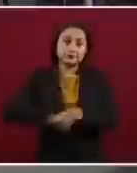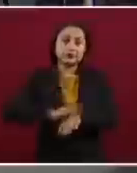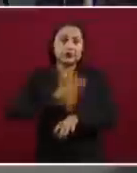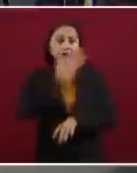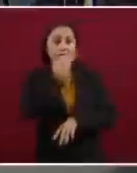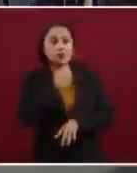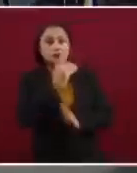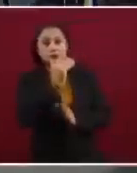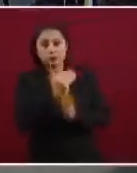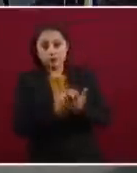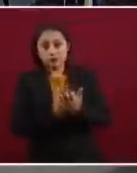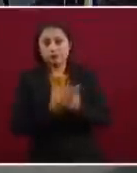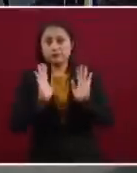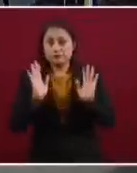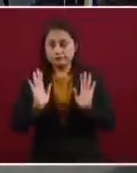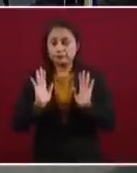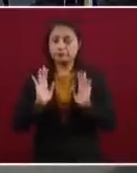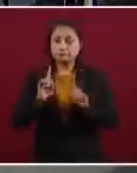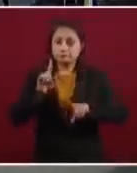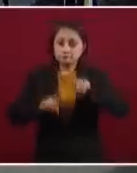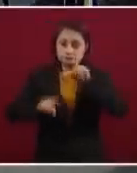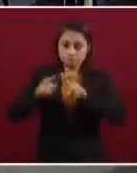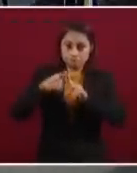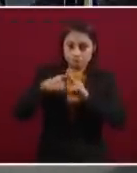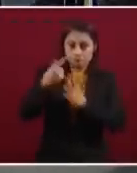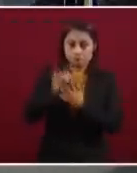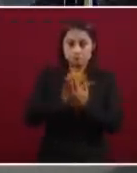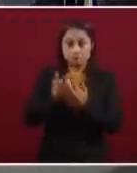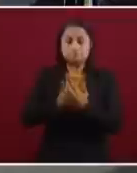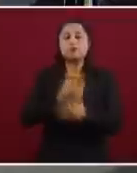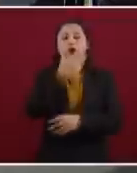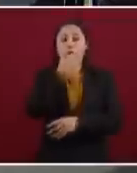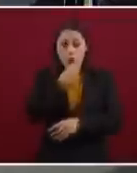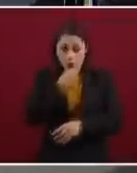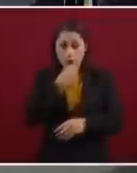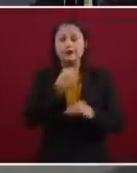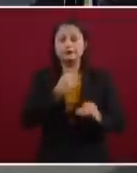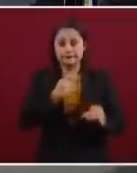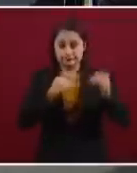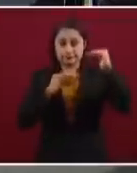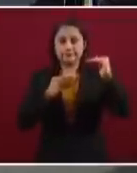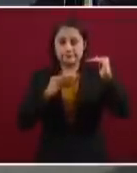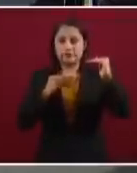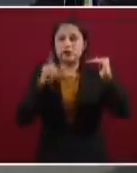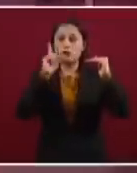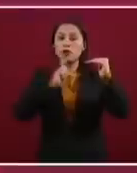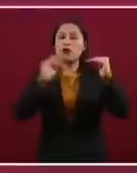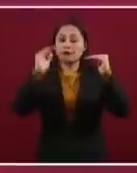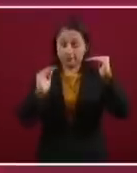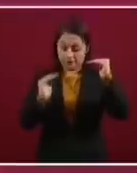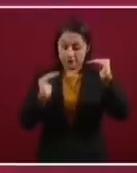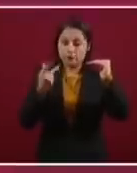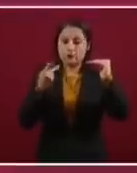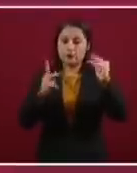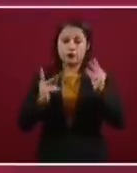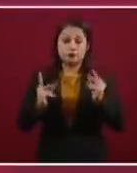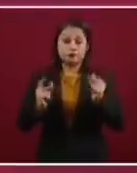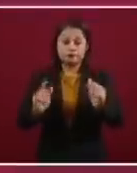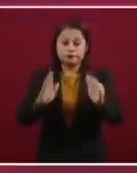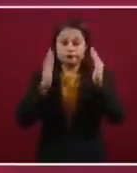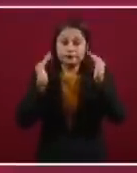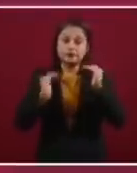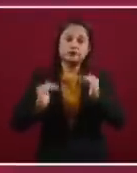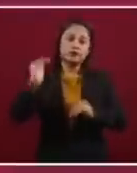hombres todavía en términos cuantitativos mayor en hombres pero en términos de velocidad de aumento es mayor en mujeres